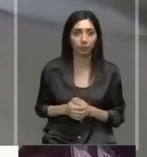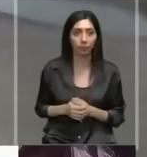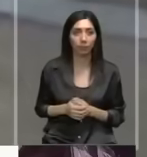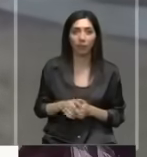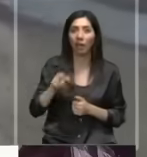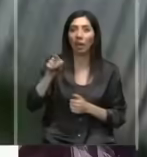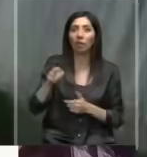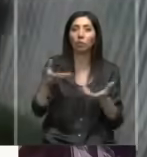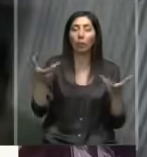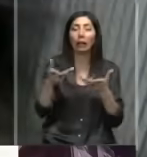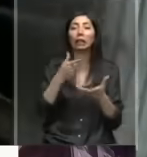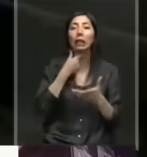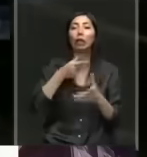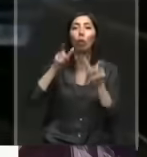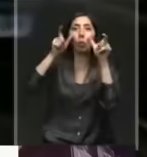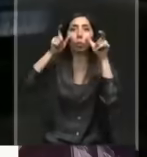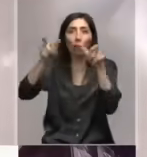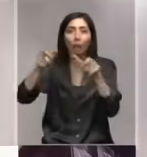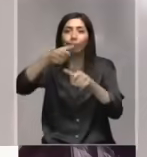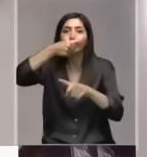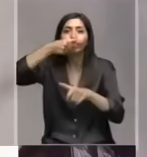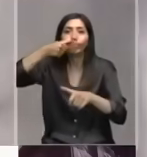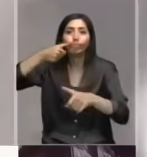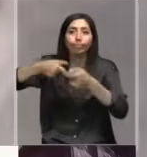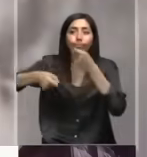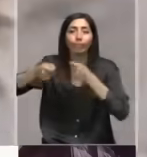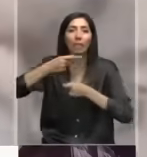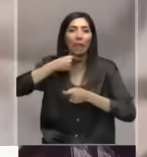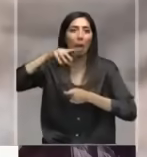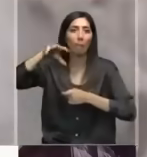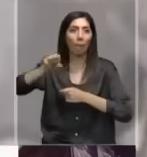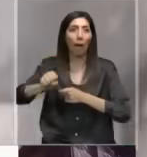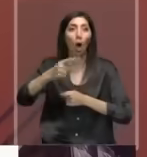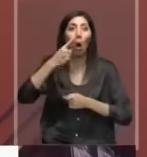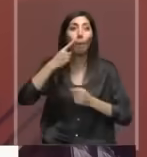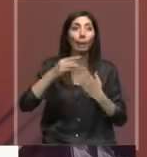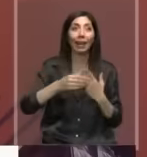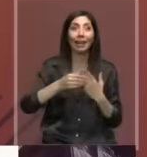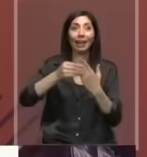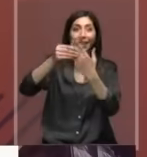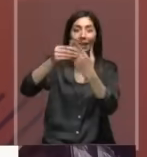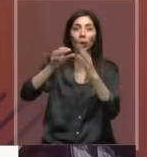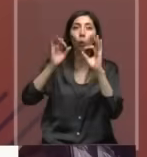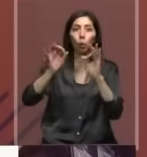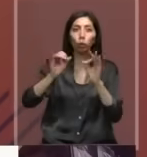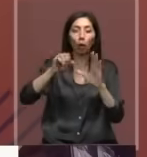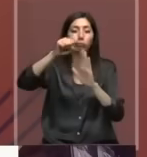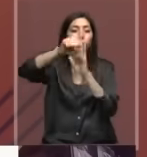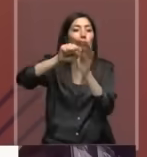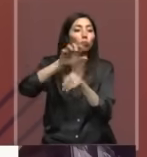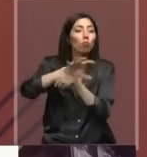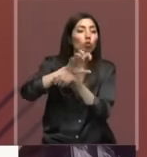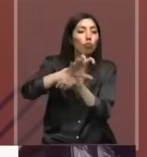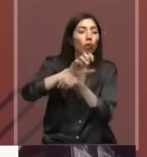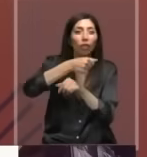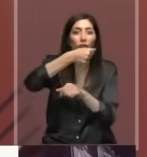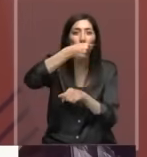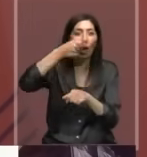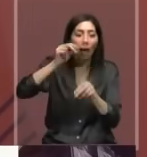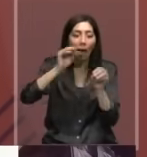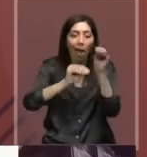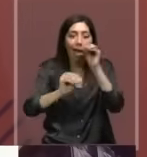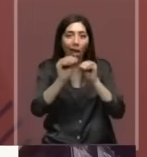dominar el tráfico de drogas en el sector. El líder de los cholas, que se grababa dosificando las sustancias ilícitas, produciéndolas y